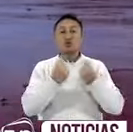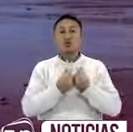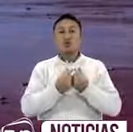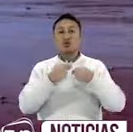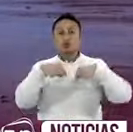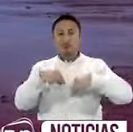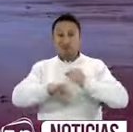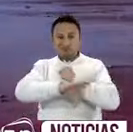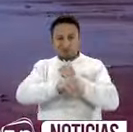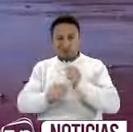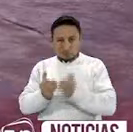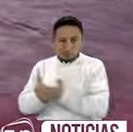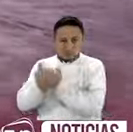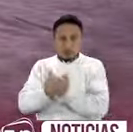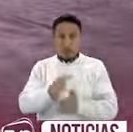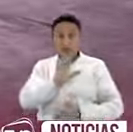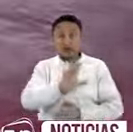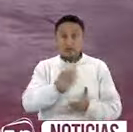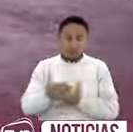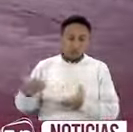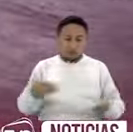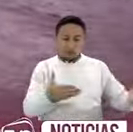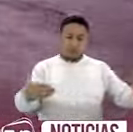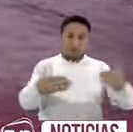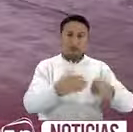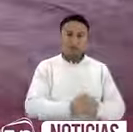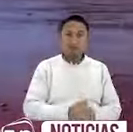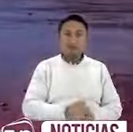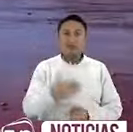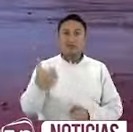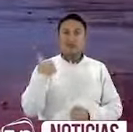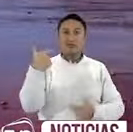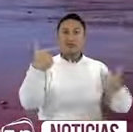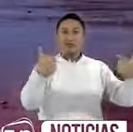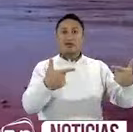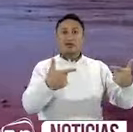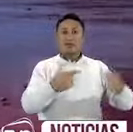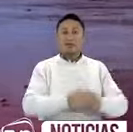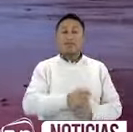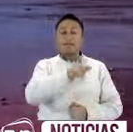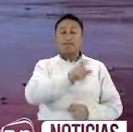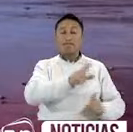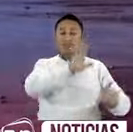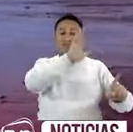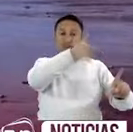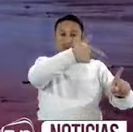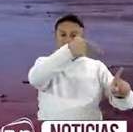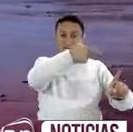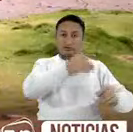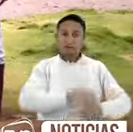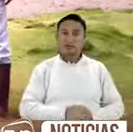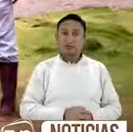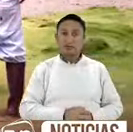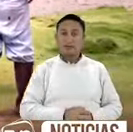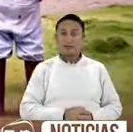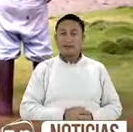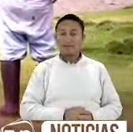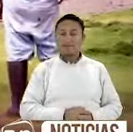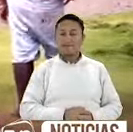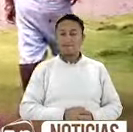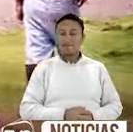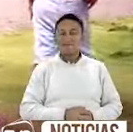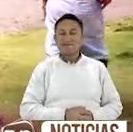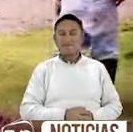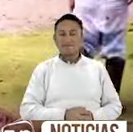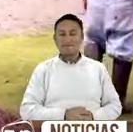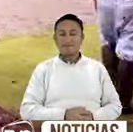piratas interceptaron las 5 lanchas. Estaban armados. Amenazaron con matarlos si es que no se dejaban robar.